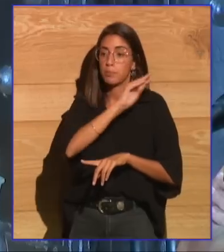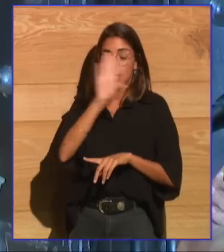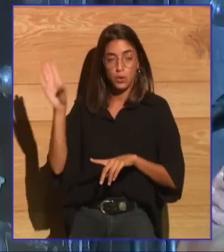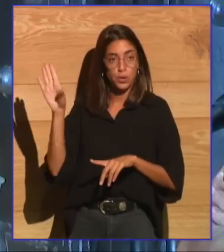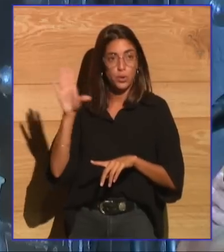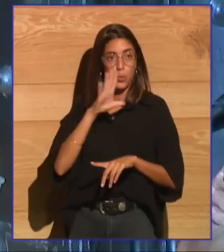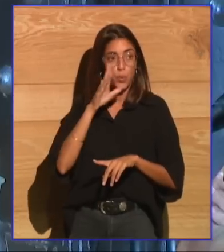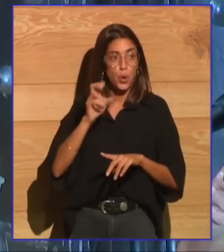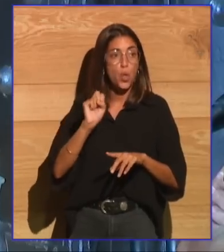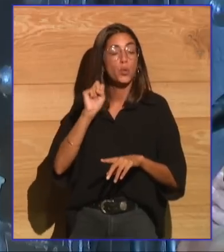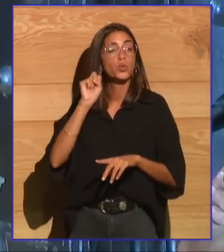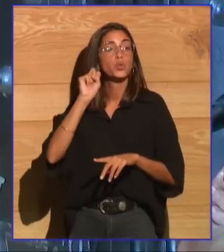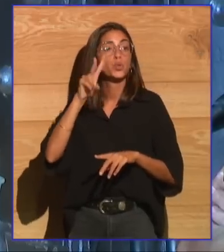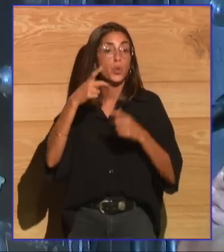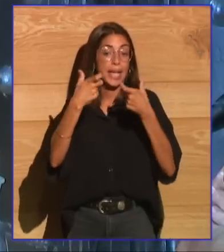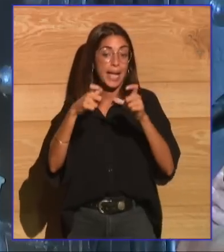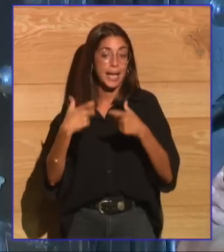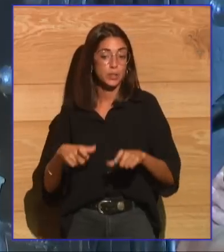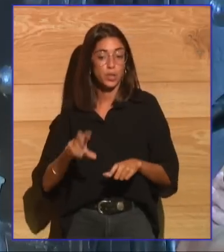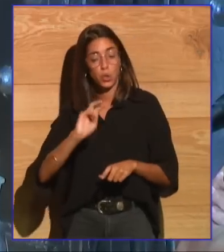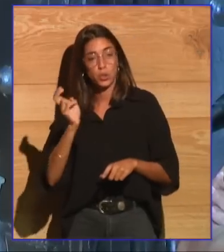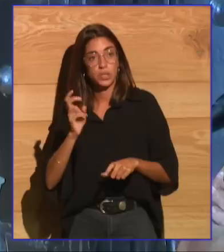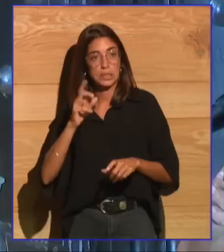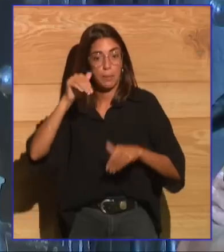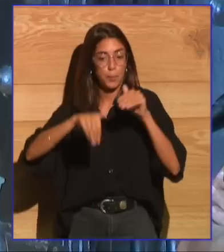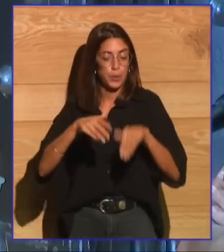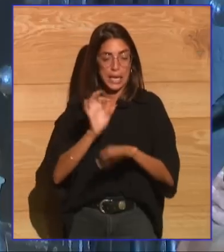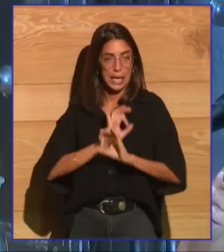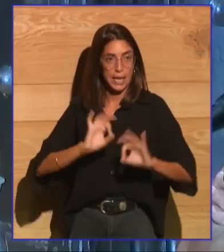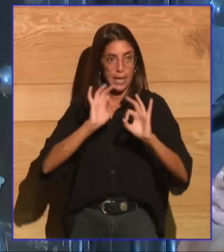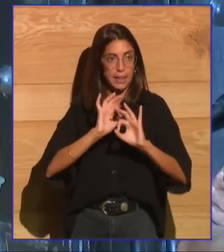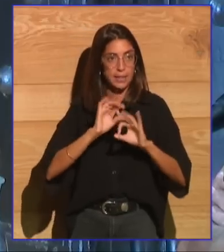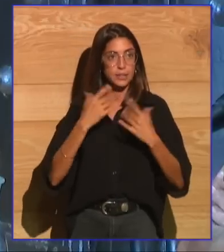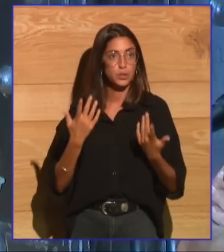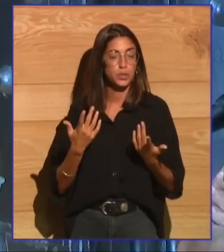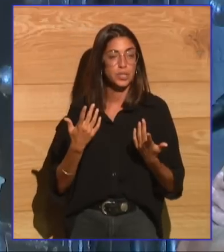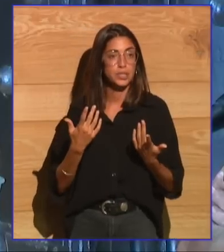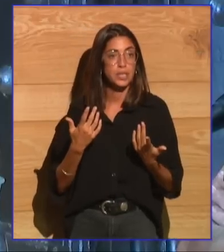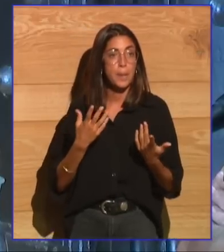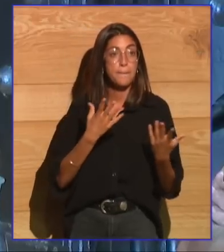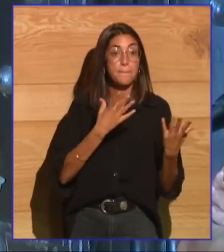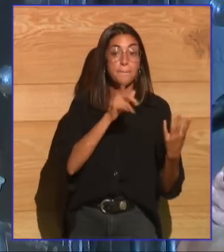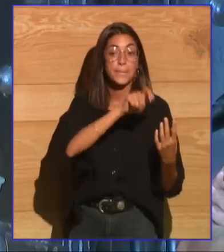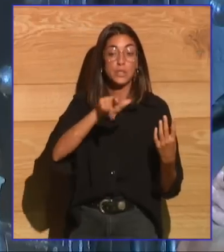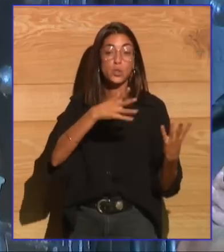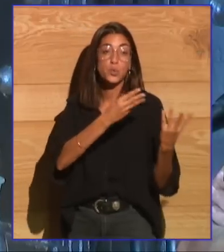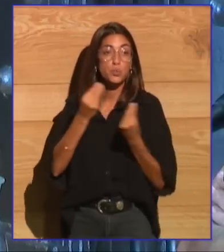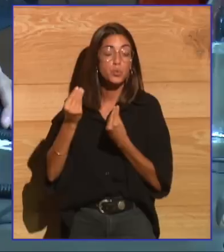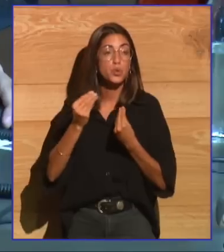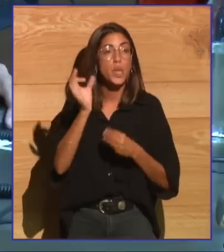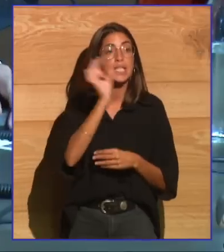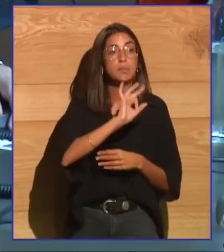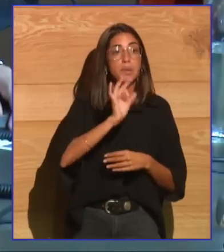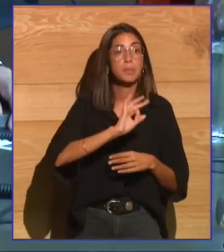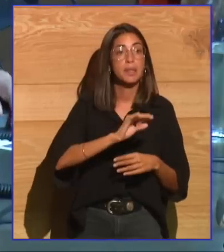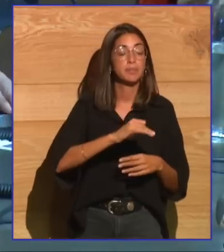otros 12 había otras 12 categorías que tampoco logró 231 10 personas decidieron que spielberg no merecía ese oscar